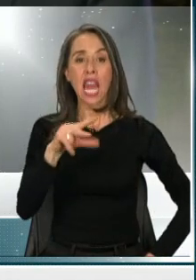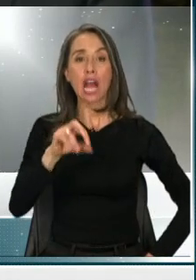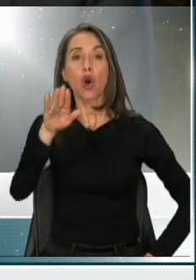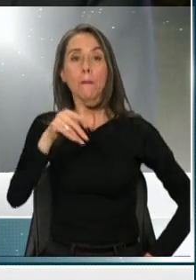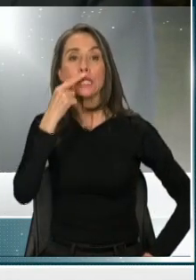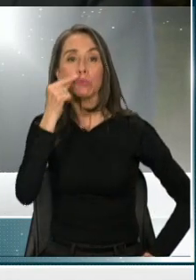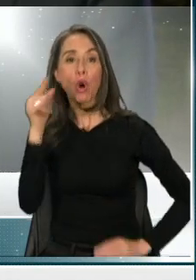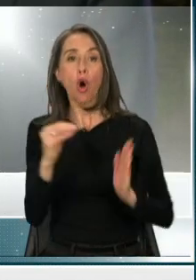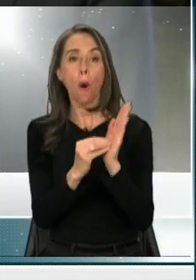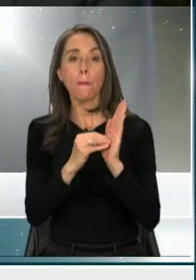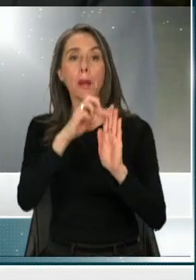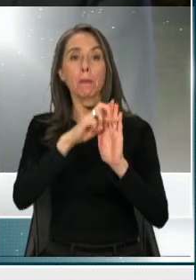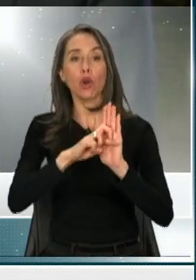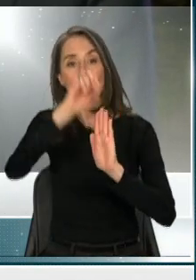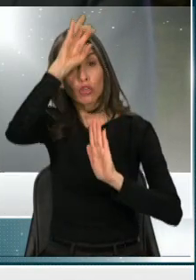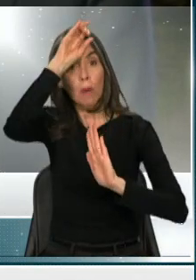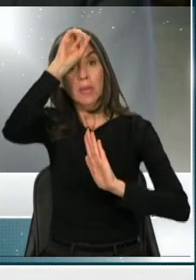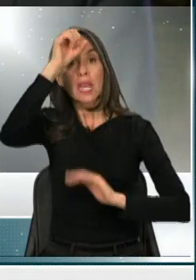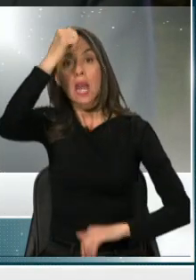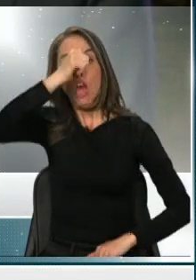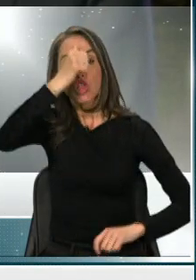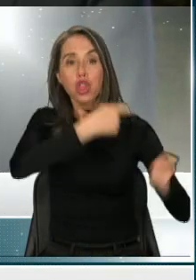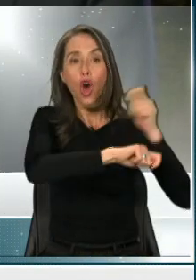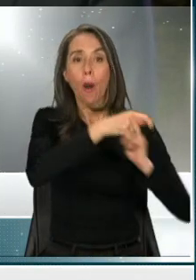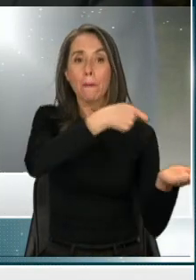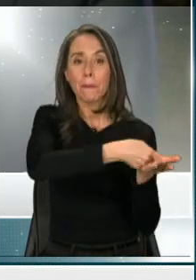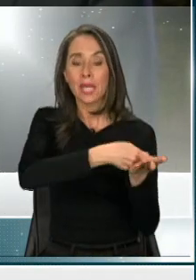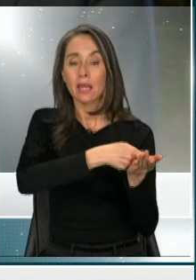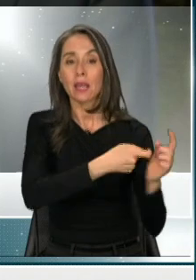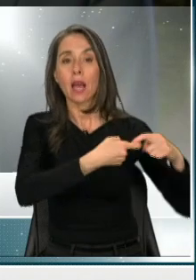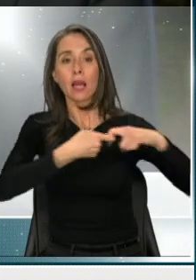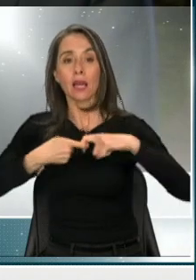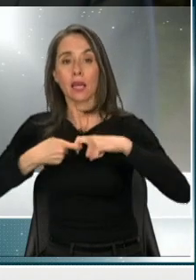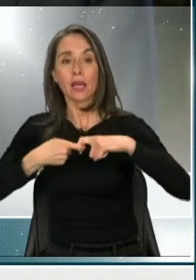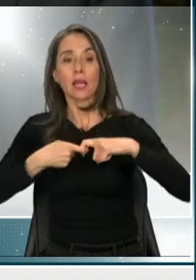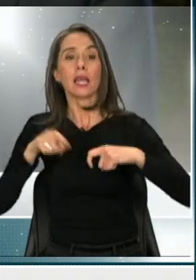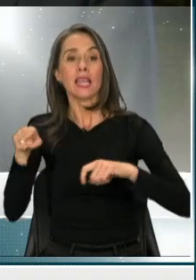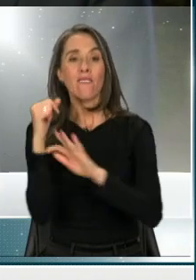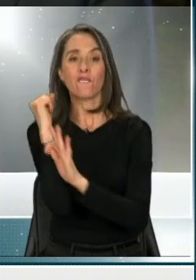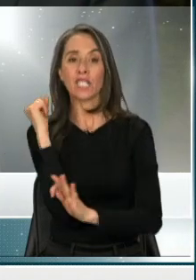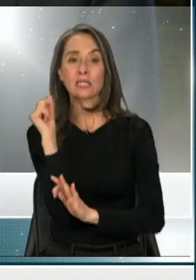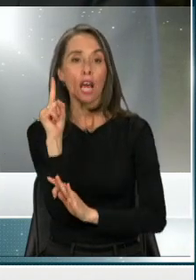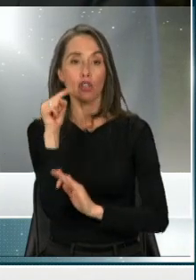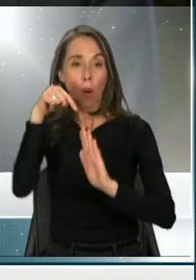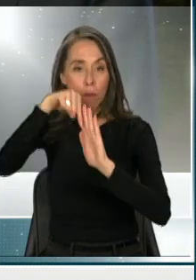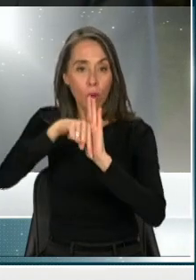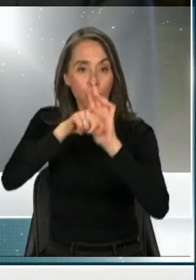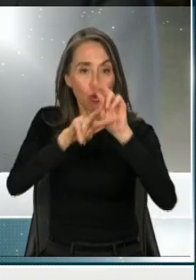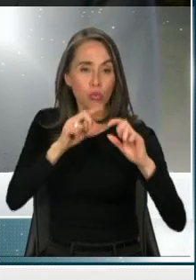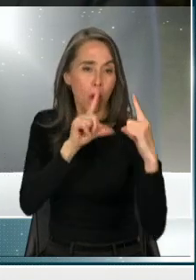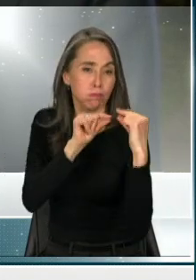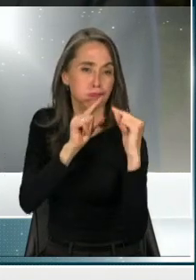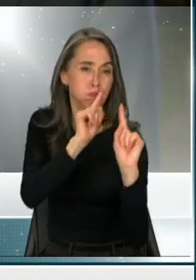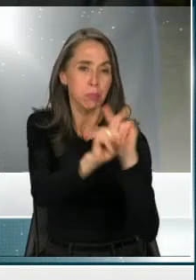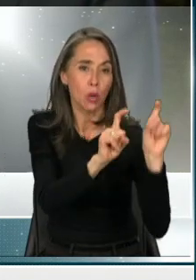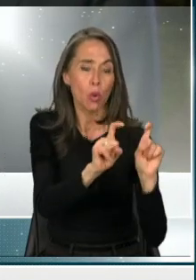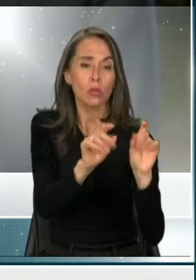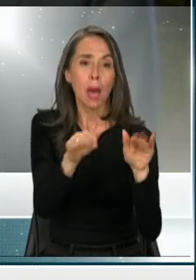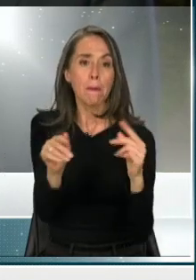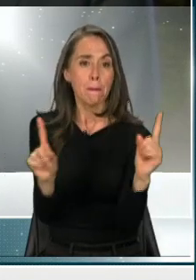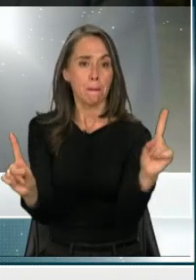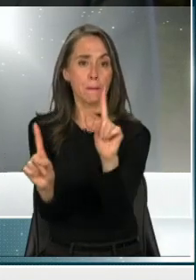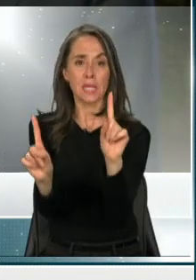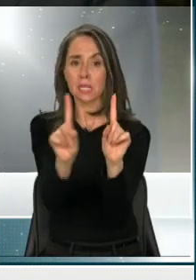vinculado al proyecto dominga y hay quienes hacen la vinculación de que no le puso el suficiente ahínco a estas indagatorias teniendo a las mismas figuras como